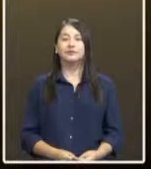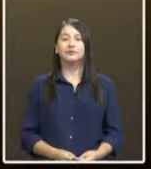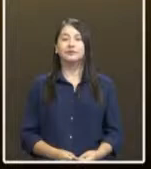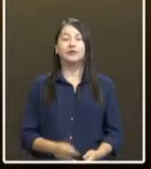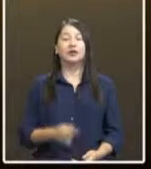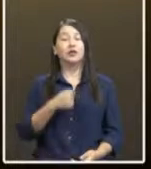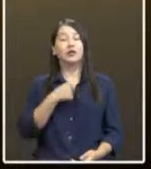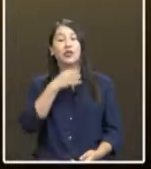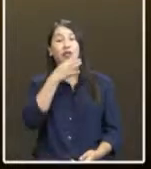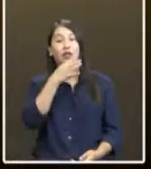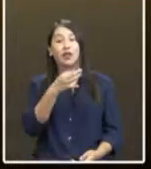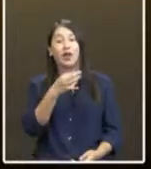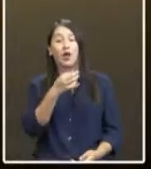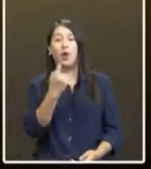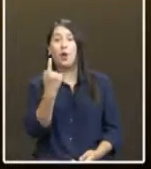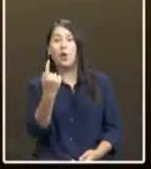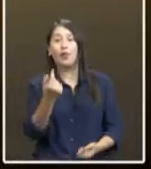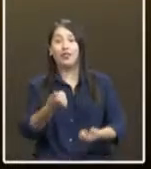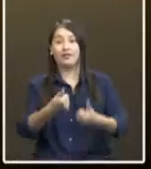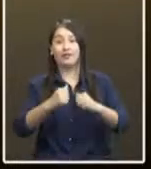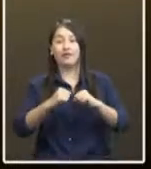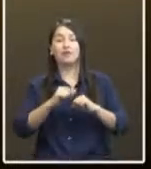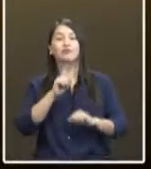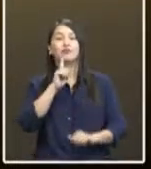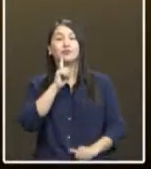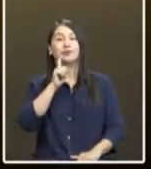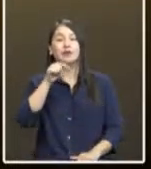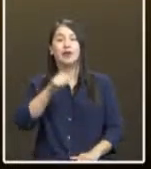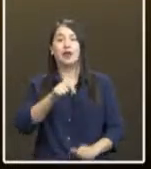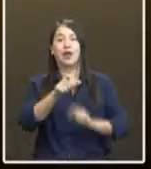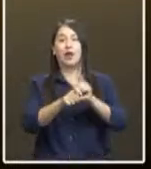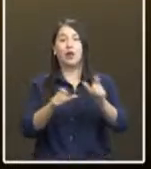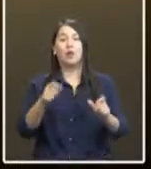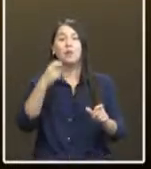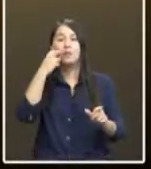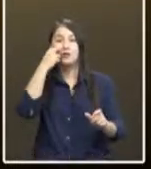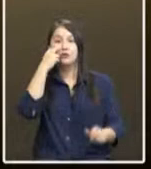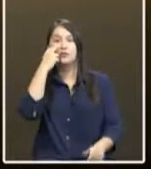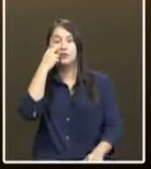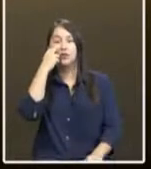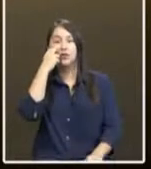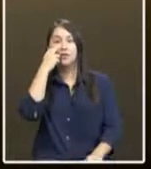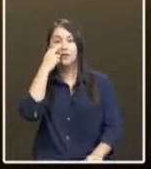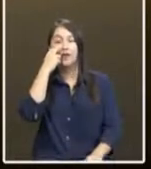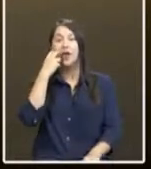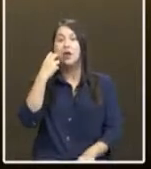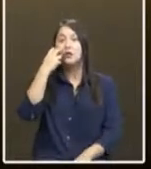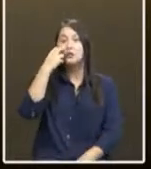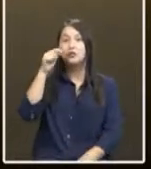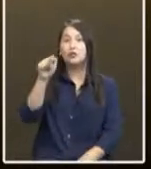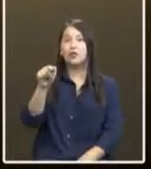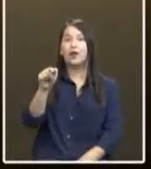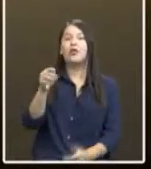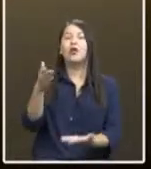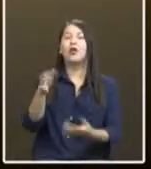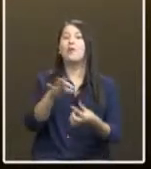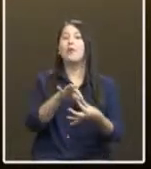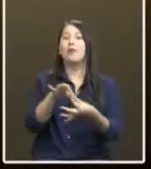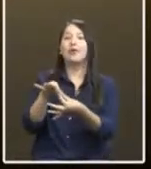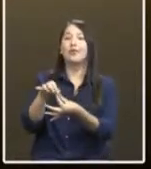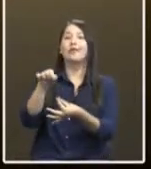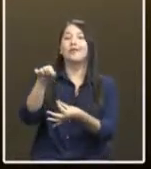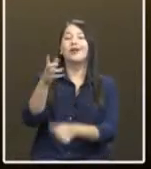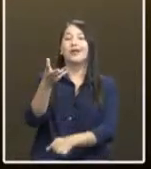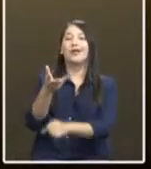Que uno de los desafíos que tiene esta humanidad se ha construido poniendo al ser humano como su razón de existencia y como el